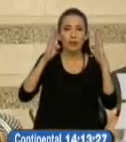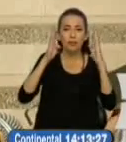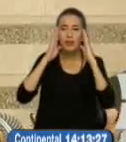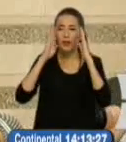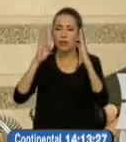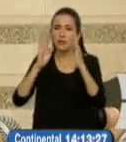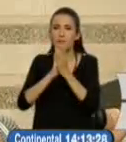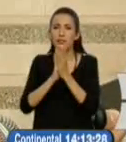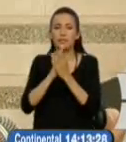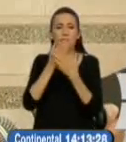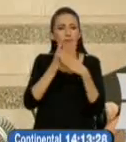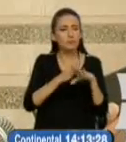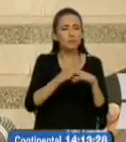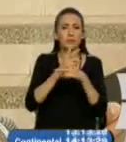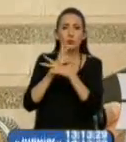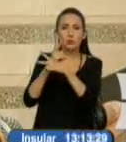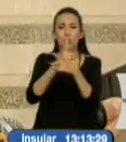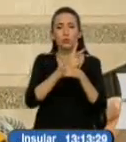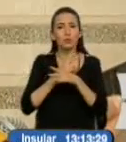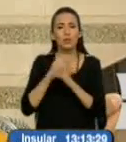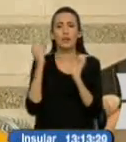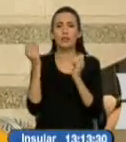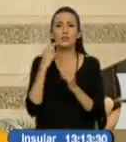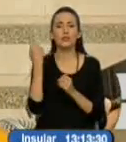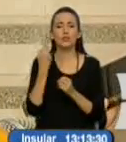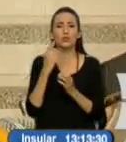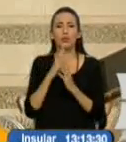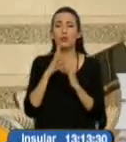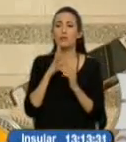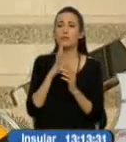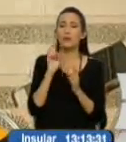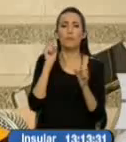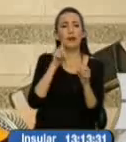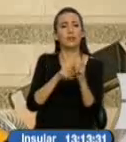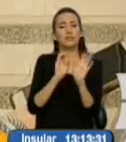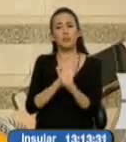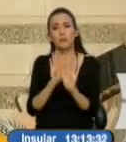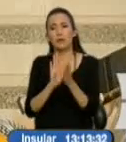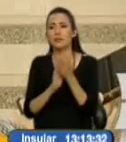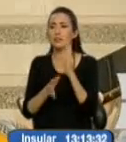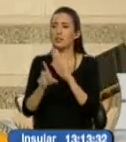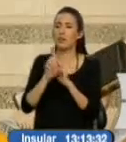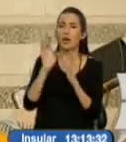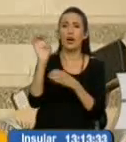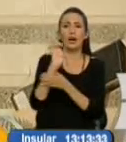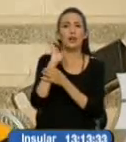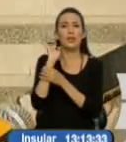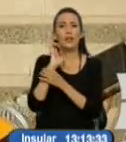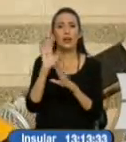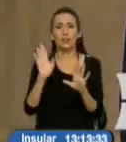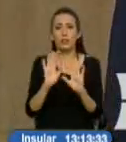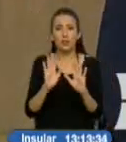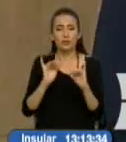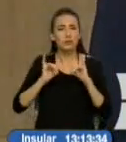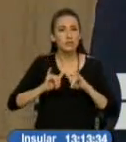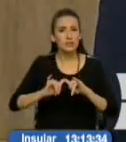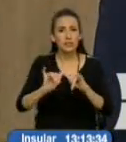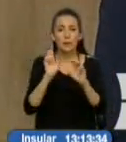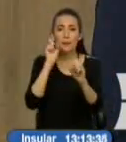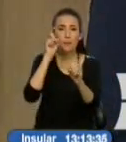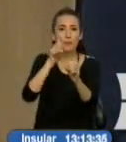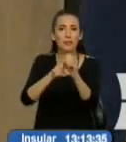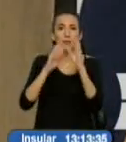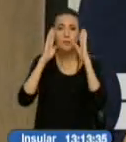medidas preventivas y no sea solamente ocasionalmente que participa porque ha habido una alerta, porque ha habido alguien con que se enfermó. Mary Hayden